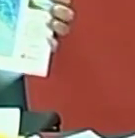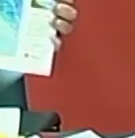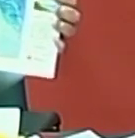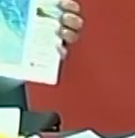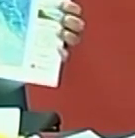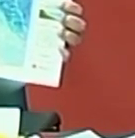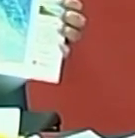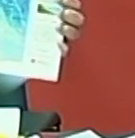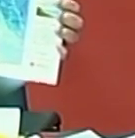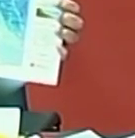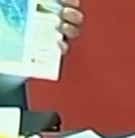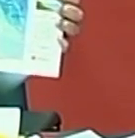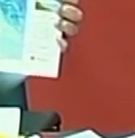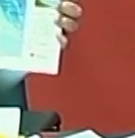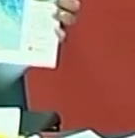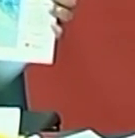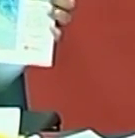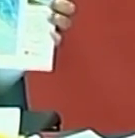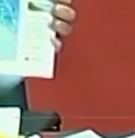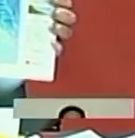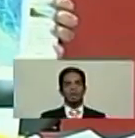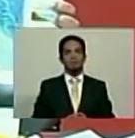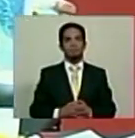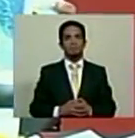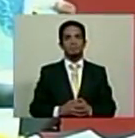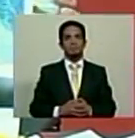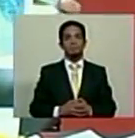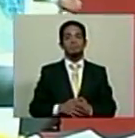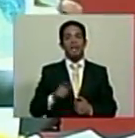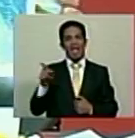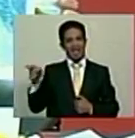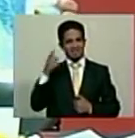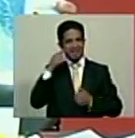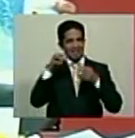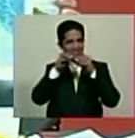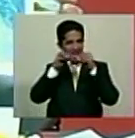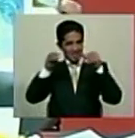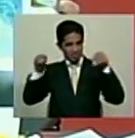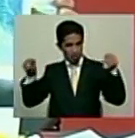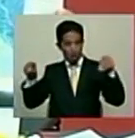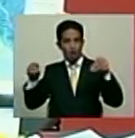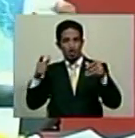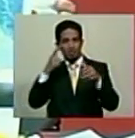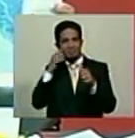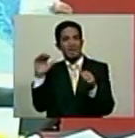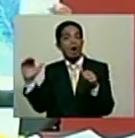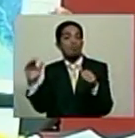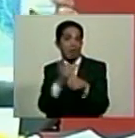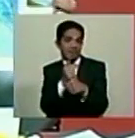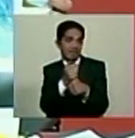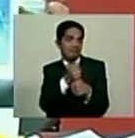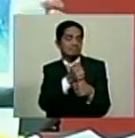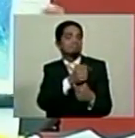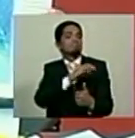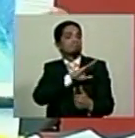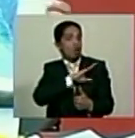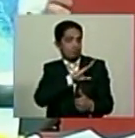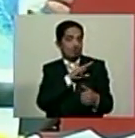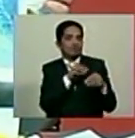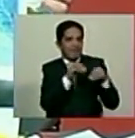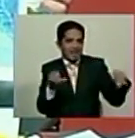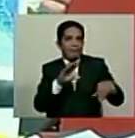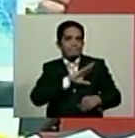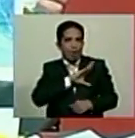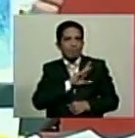2018 está y se encuentra en territorio jurisdiccional de Venezuela de